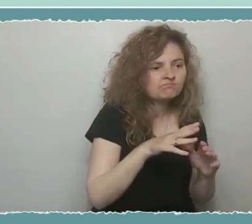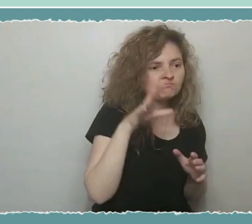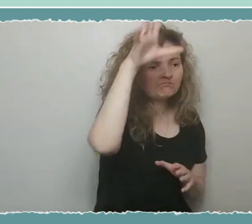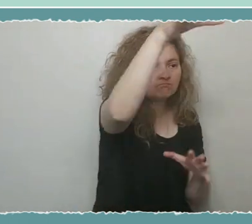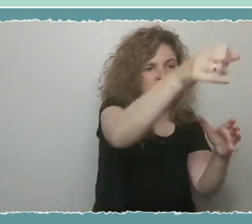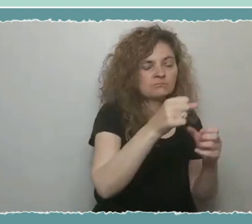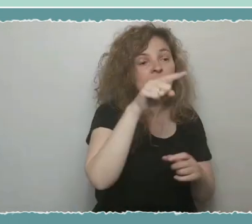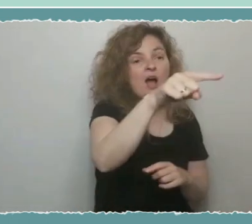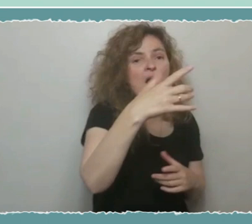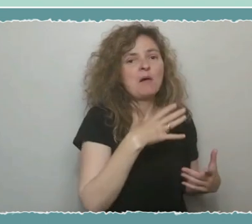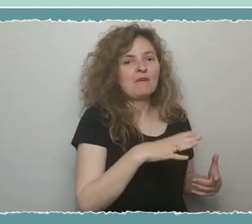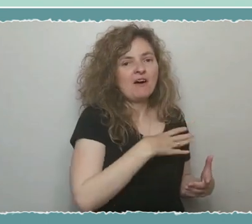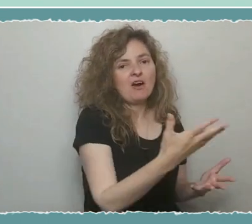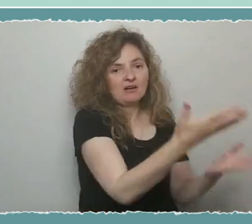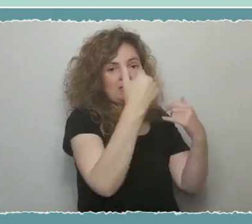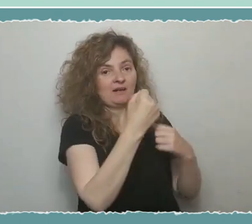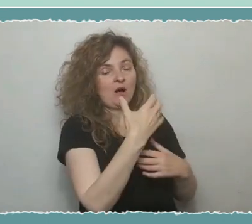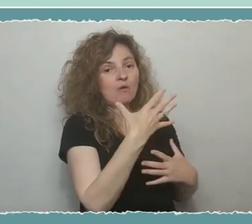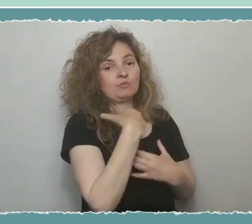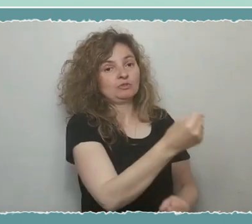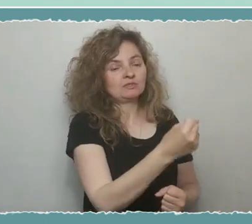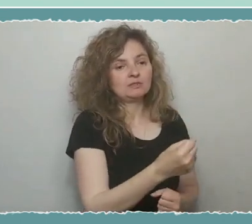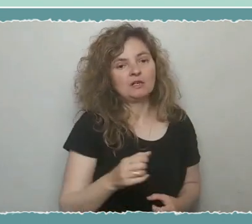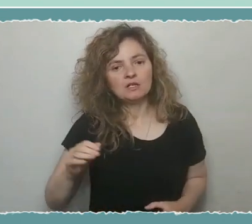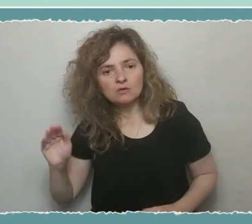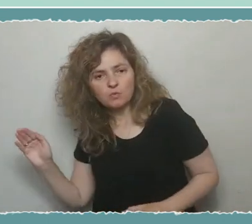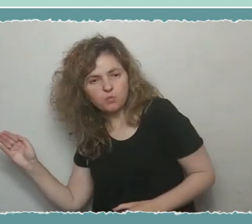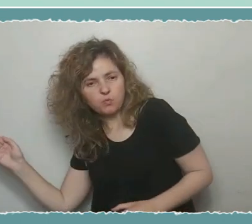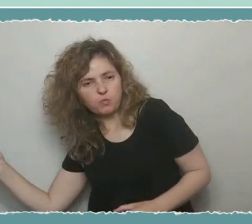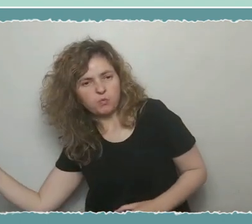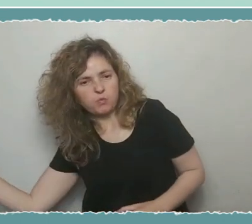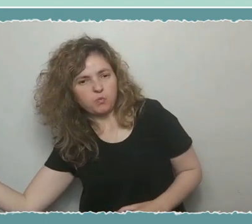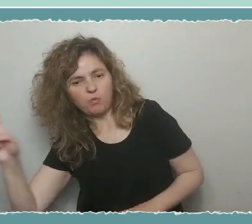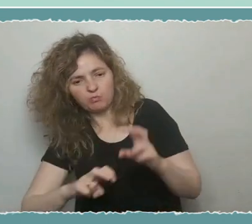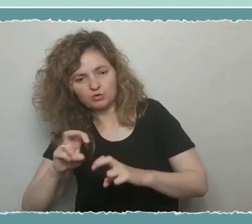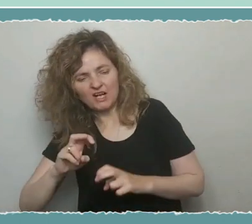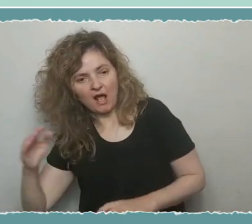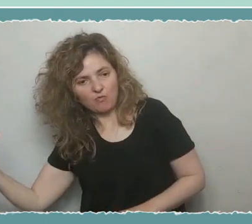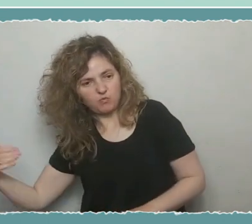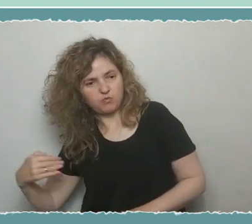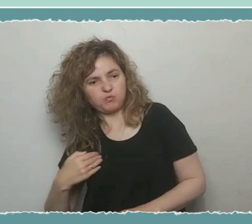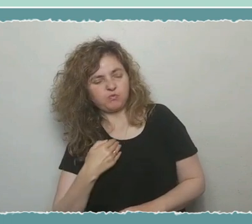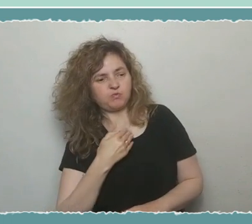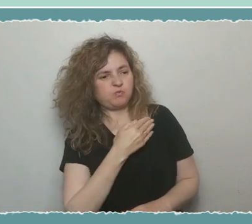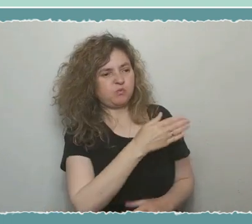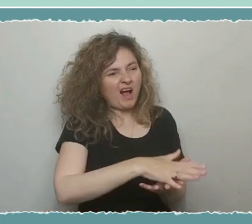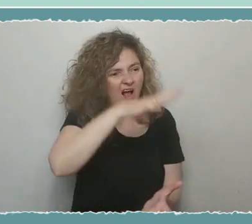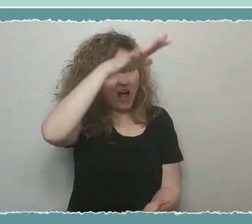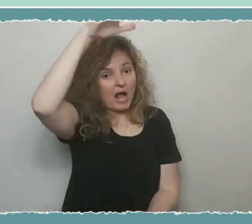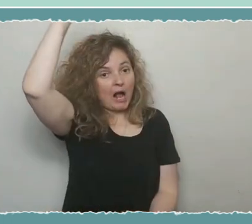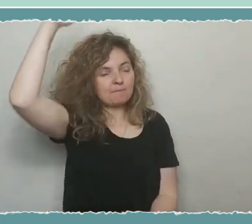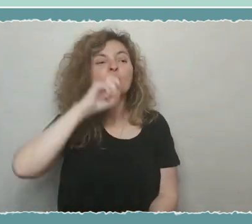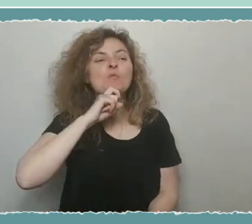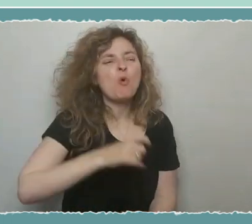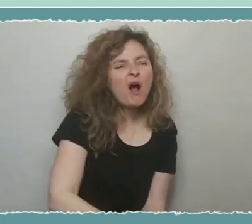dille, ei galopín, ven por min. O tiburón cambia de dirección coa boca máis aberta e máis anoxado ainda. Como era?